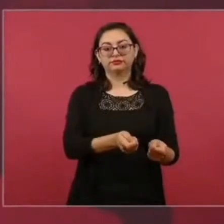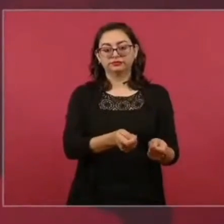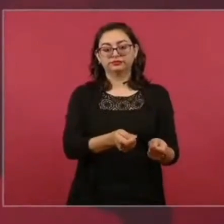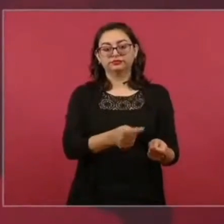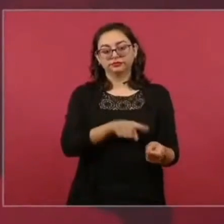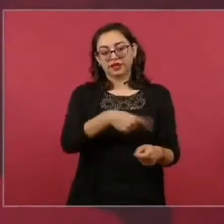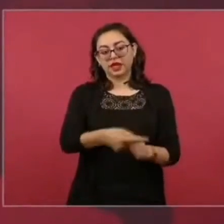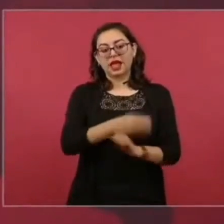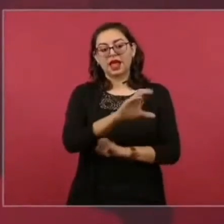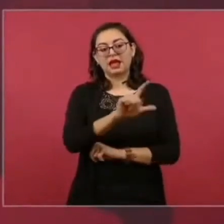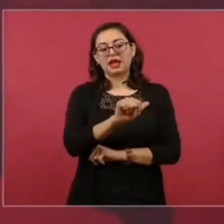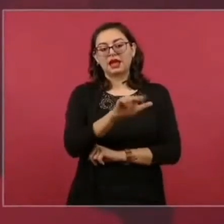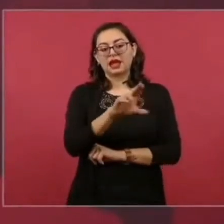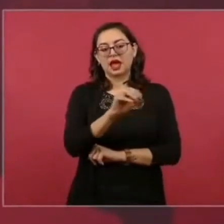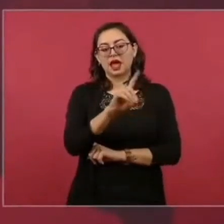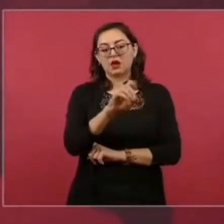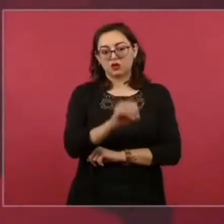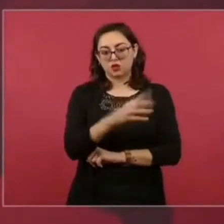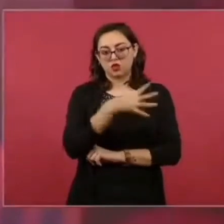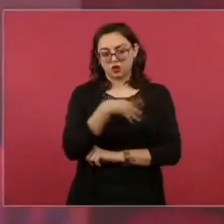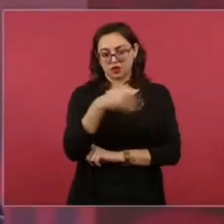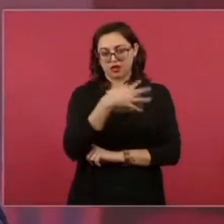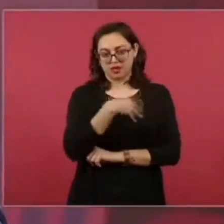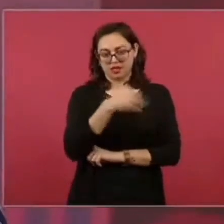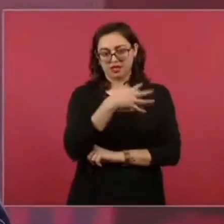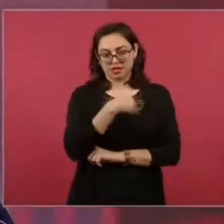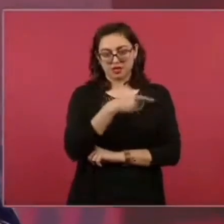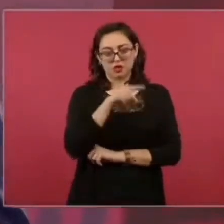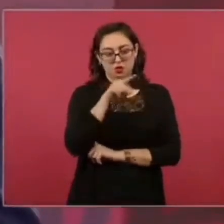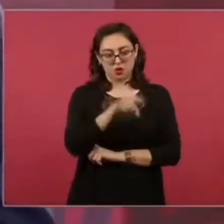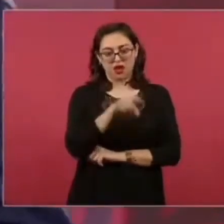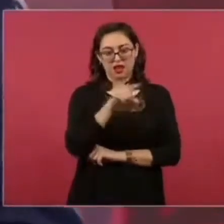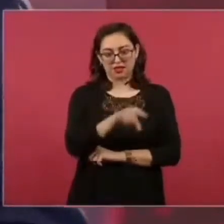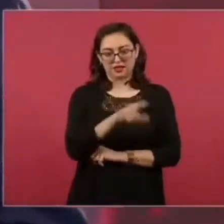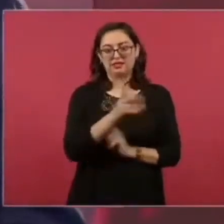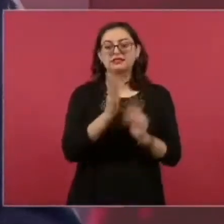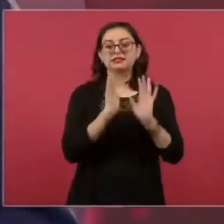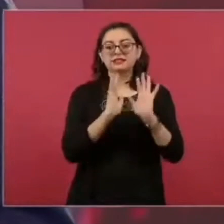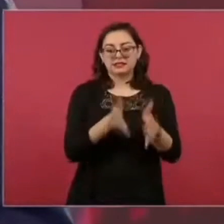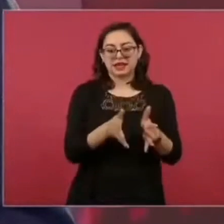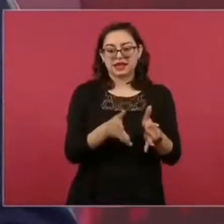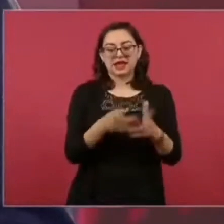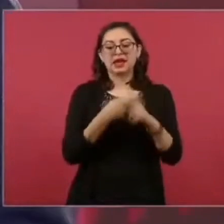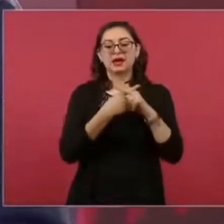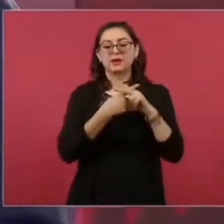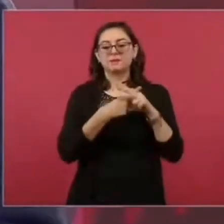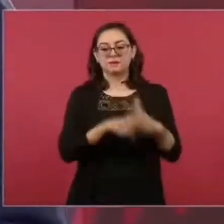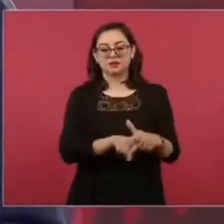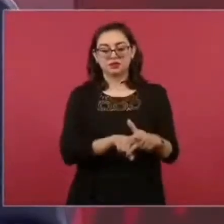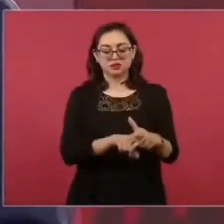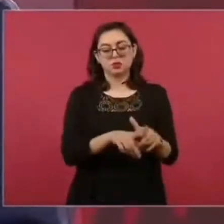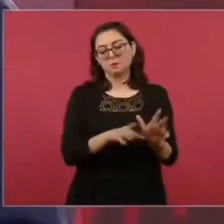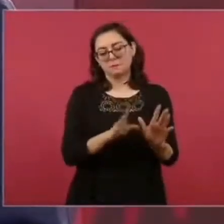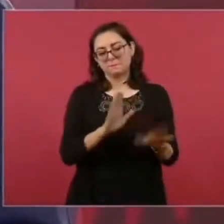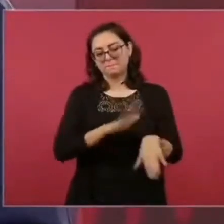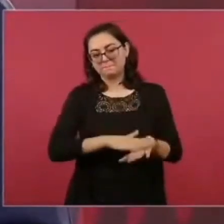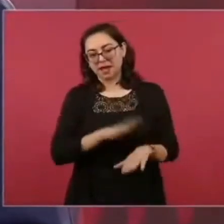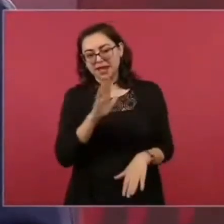Claudio Hijo. Entonces empezó ya él a destacar como el jefe.